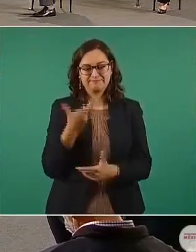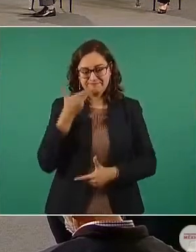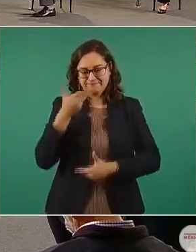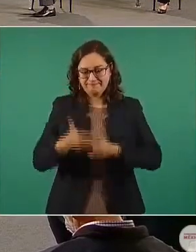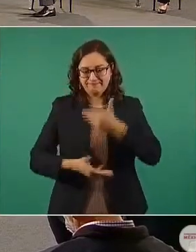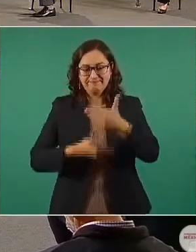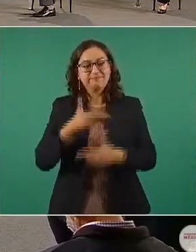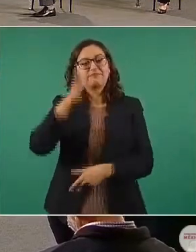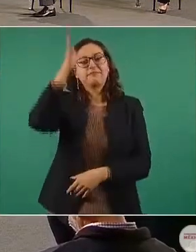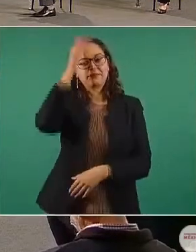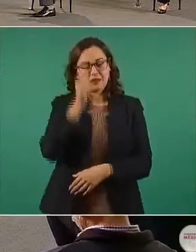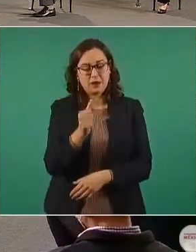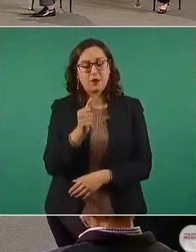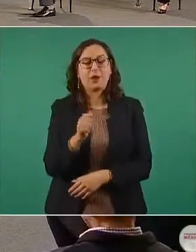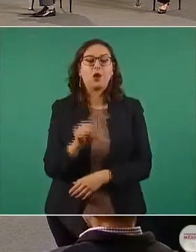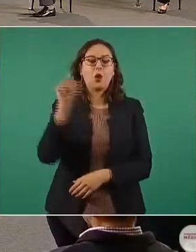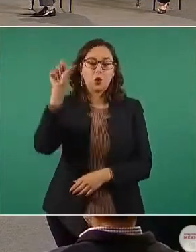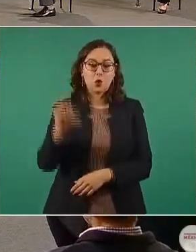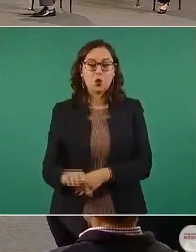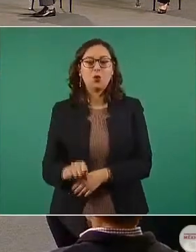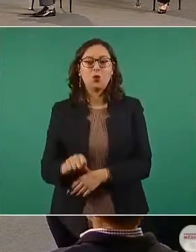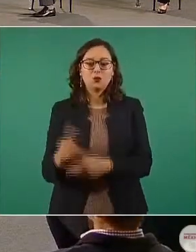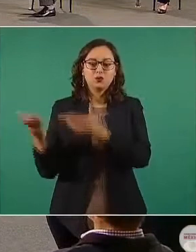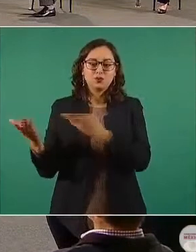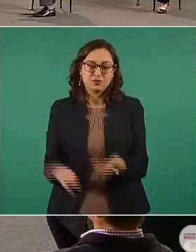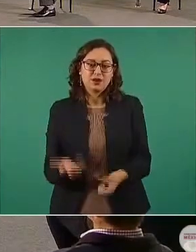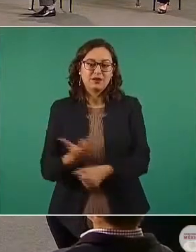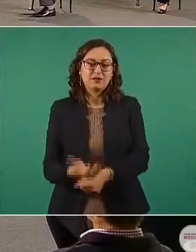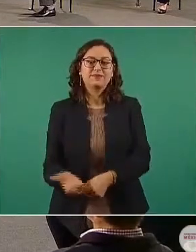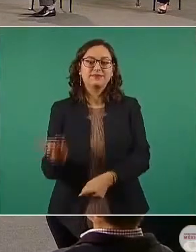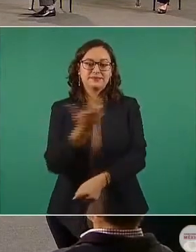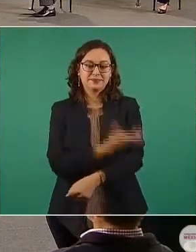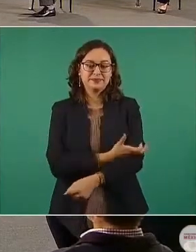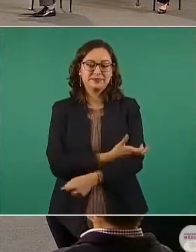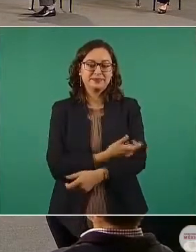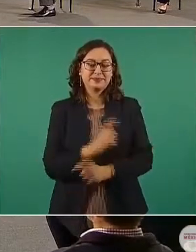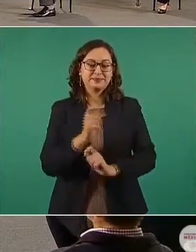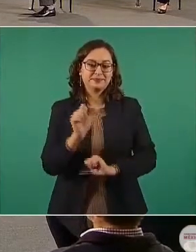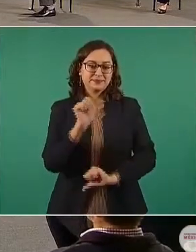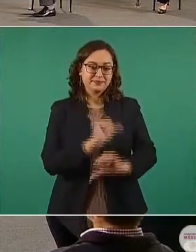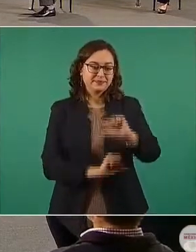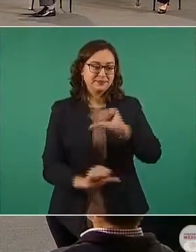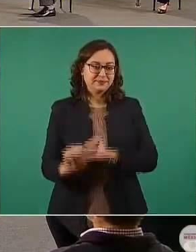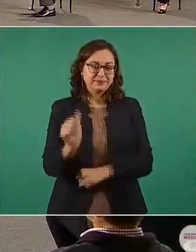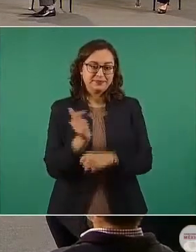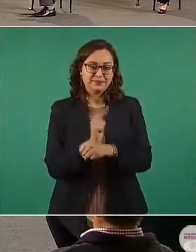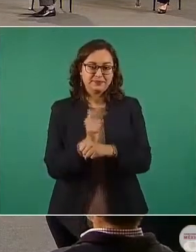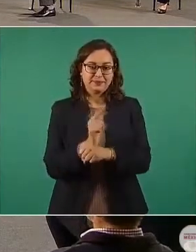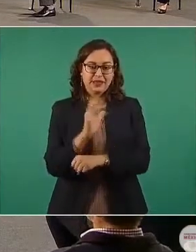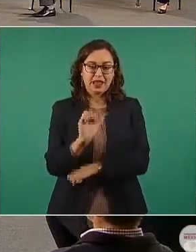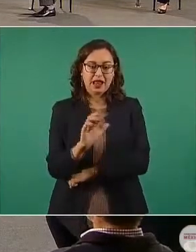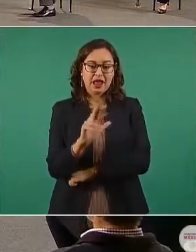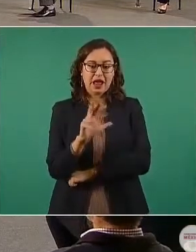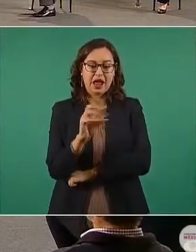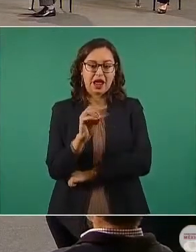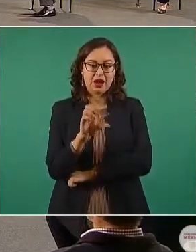va el convenio, por eso el día de hoy me encuentro presente acá y le paso el micrófono al licenciado Carlos